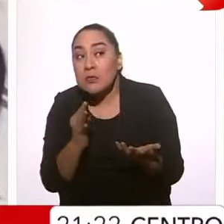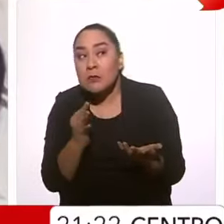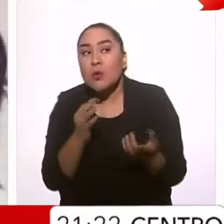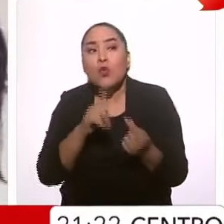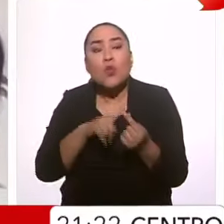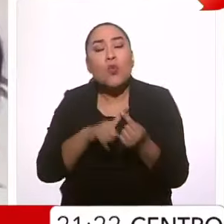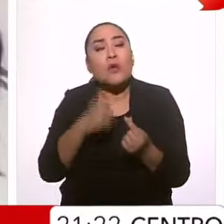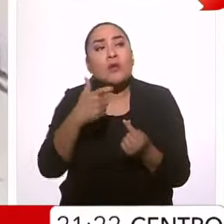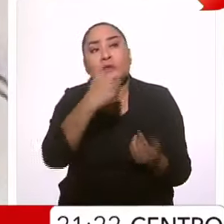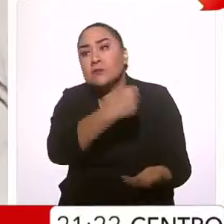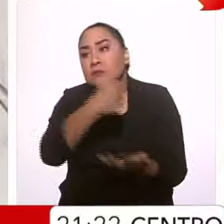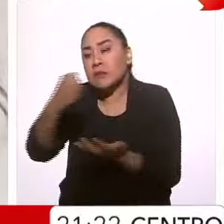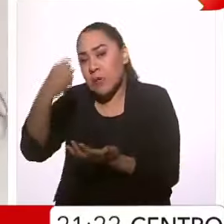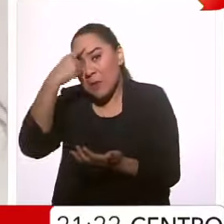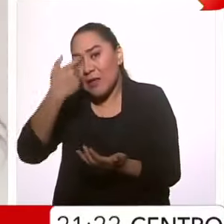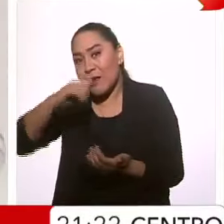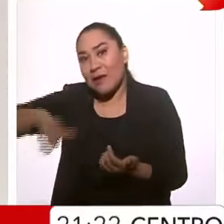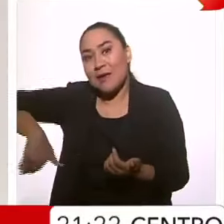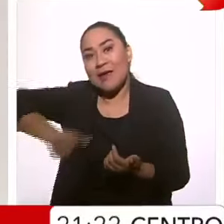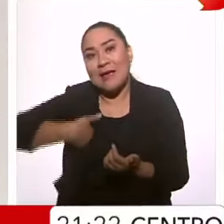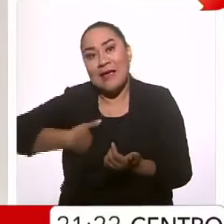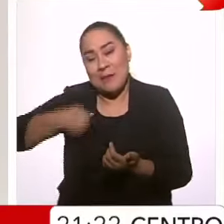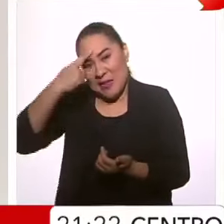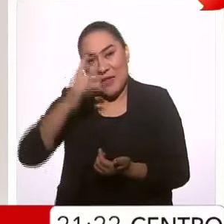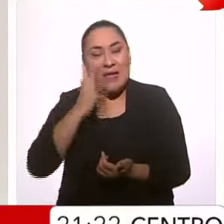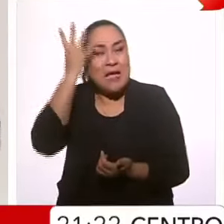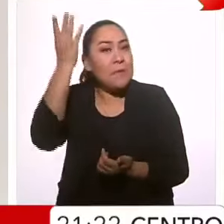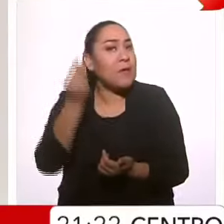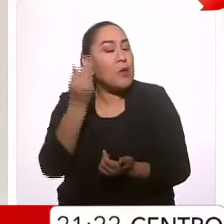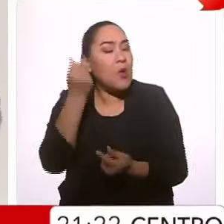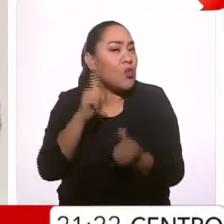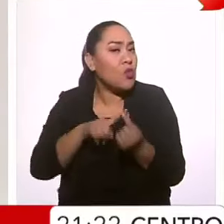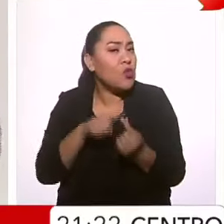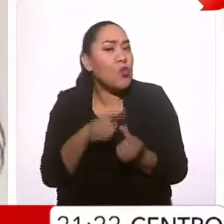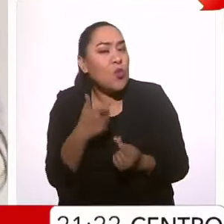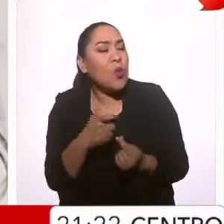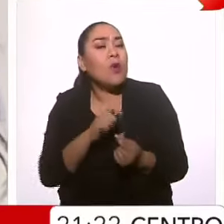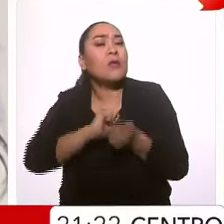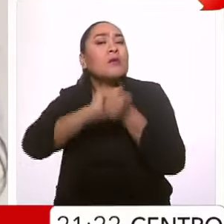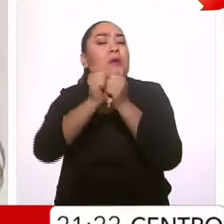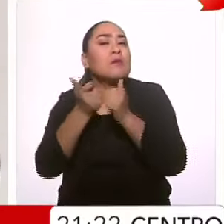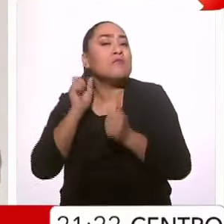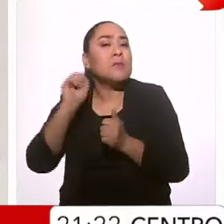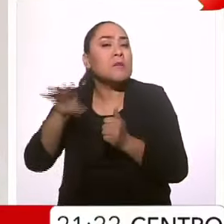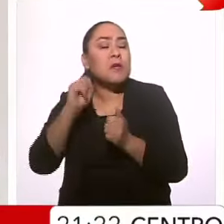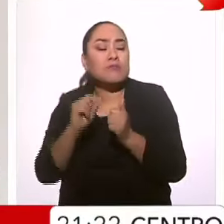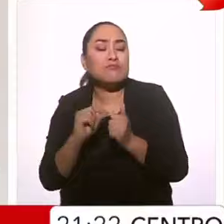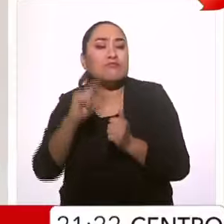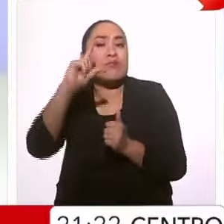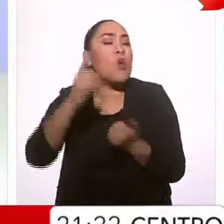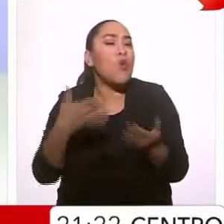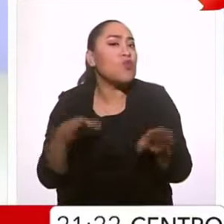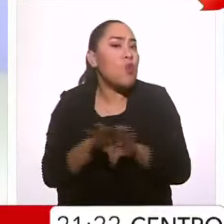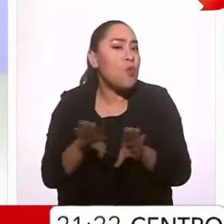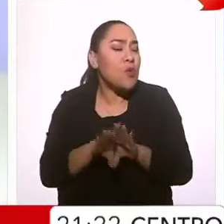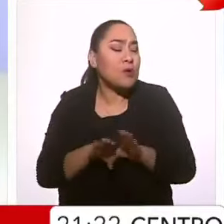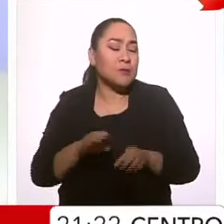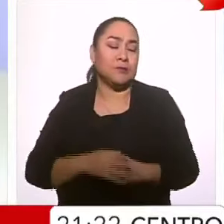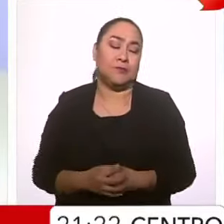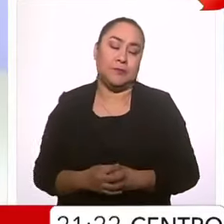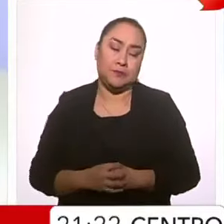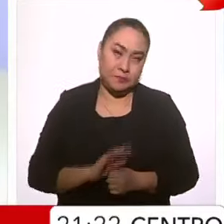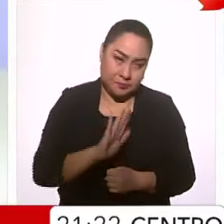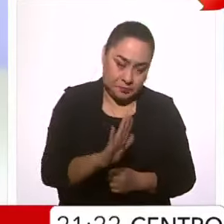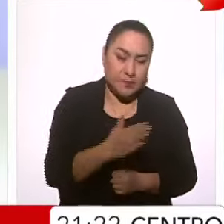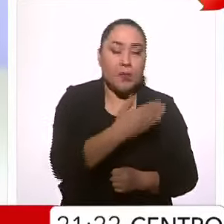para ese fondo semilla, ese fideicomiso? Y luego, ¿cómo iría creciendo este también? Bueno, el presidente